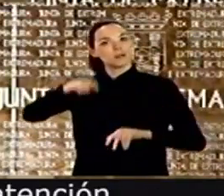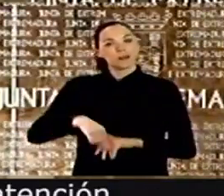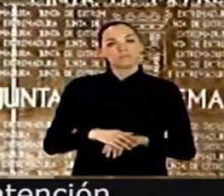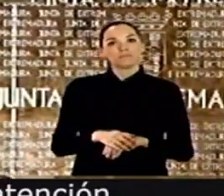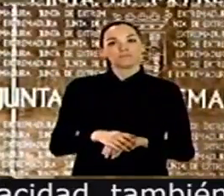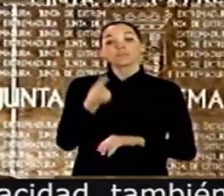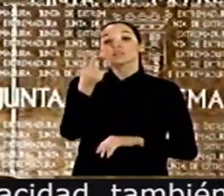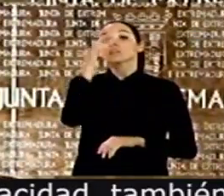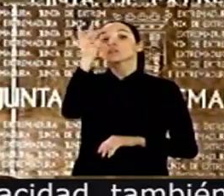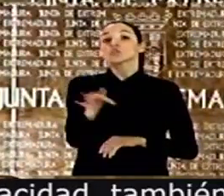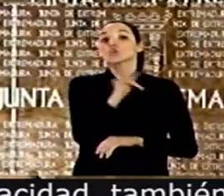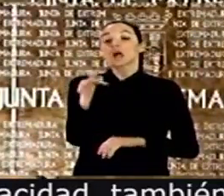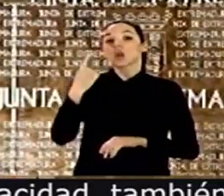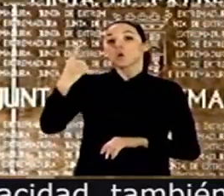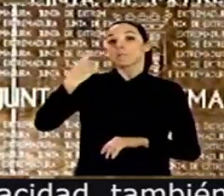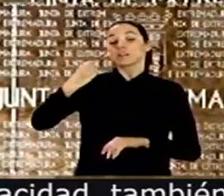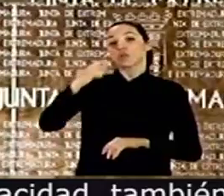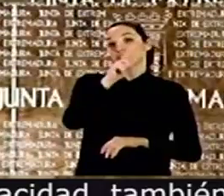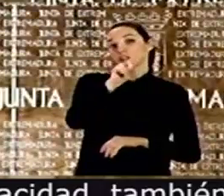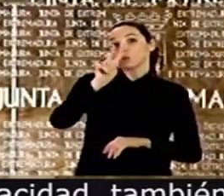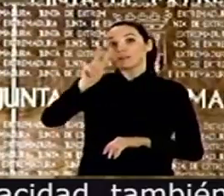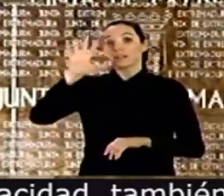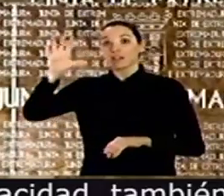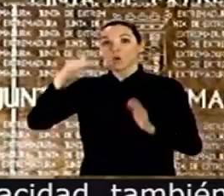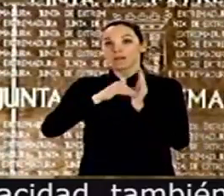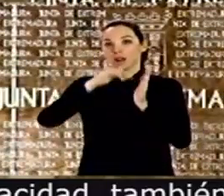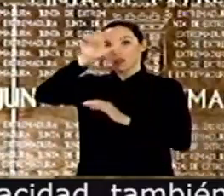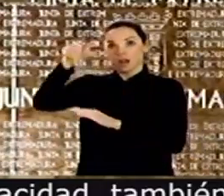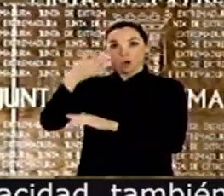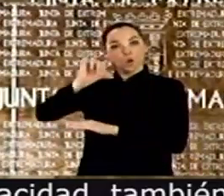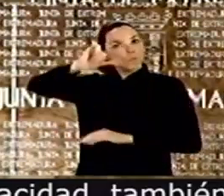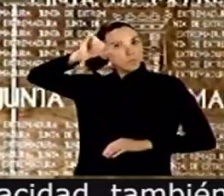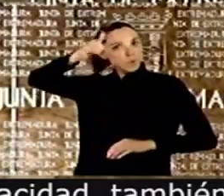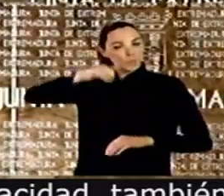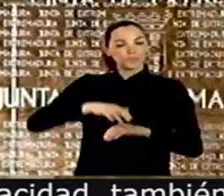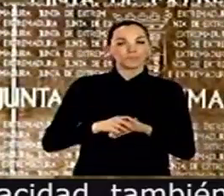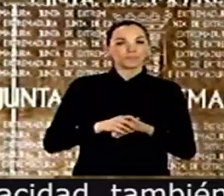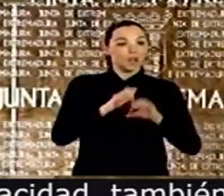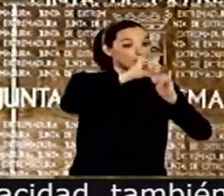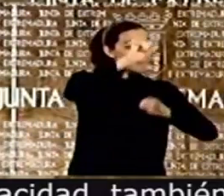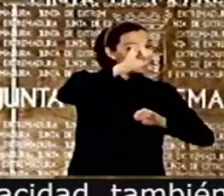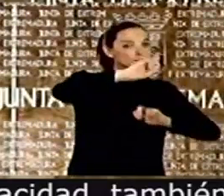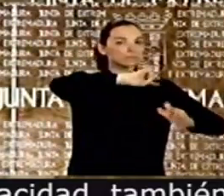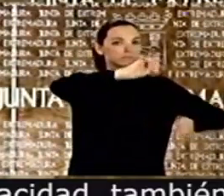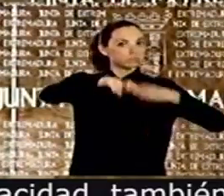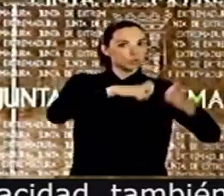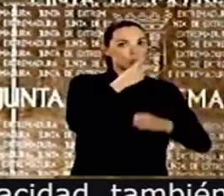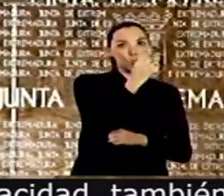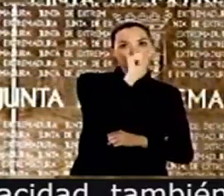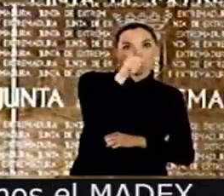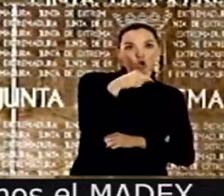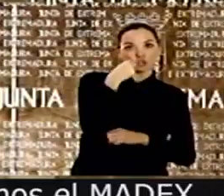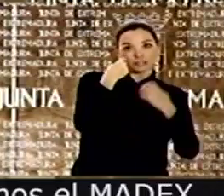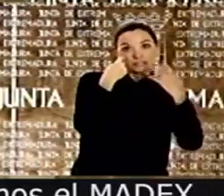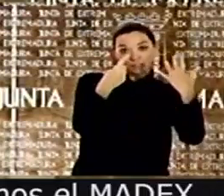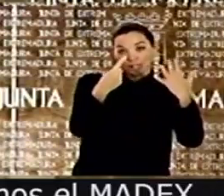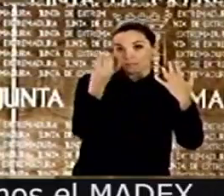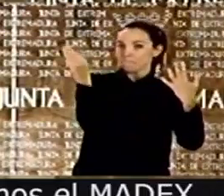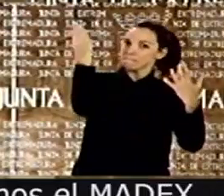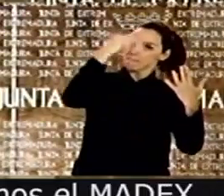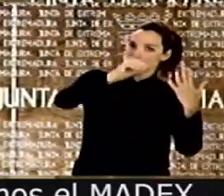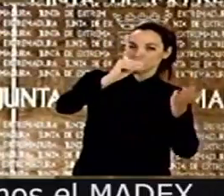un total de 1.125.000 euros. Modificamos el MADES, incrementándolo en 1,6 los